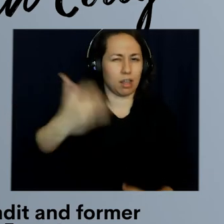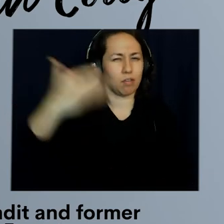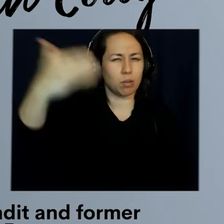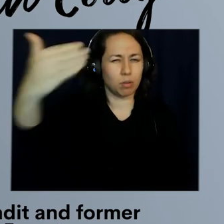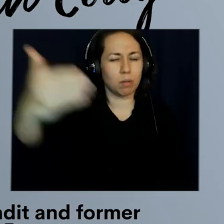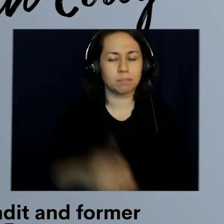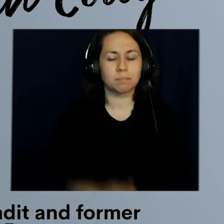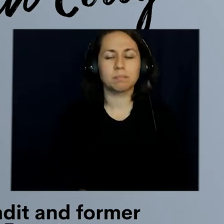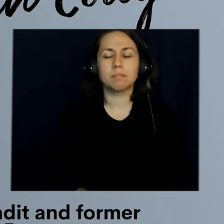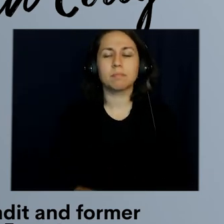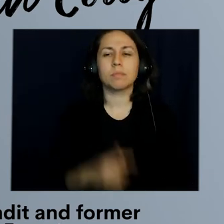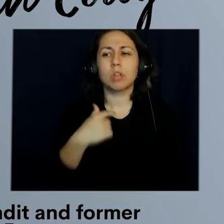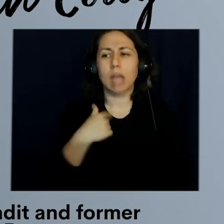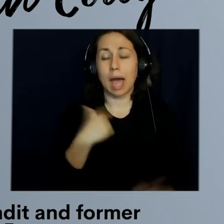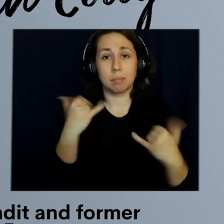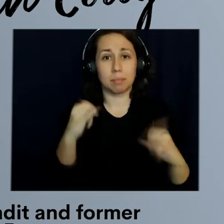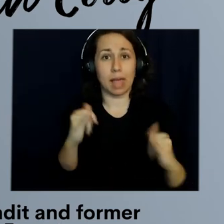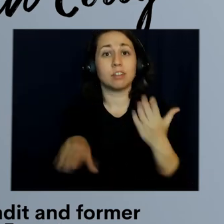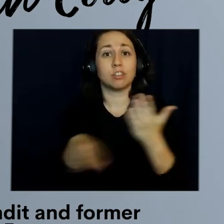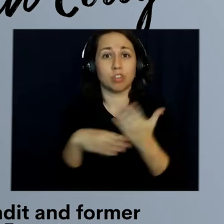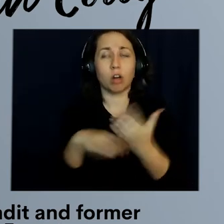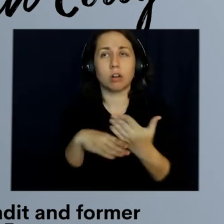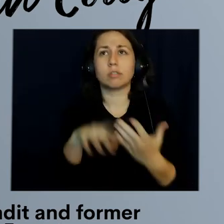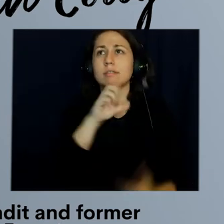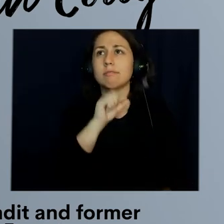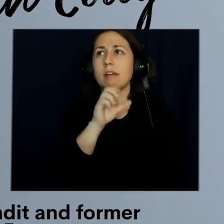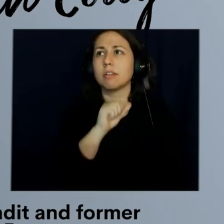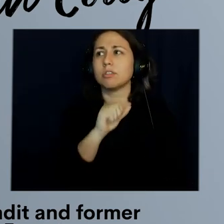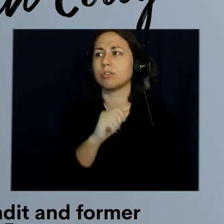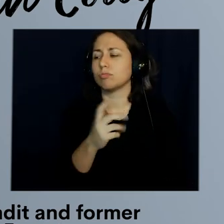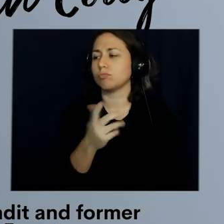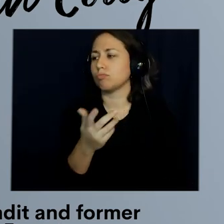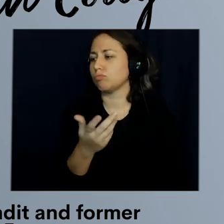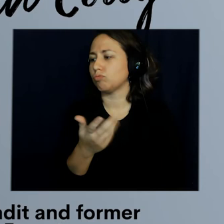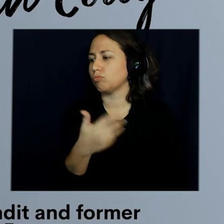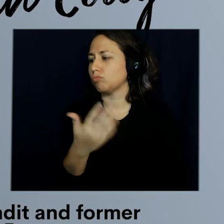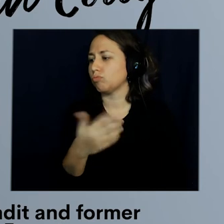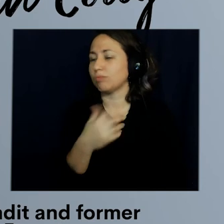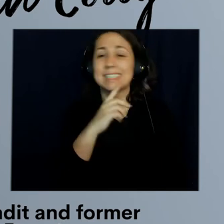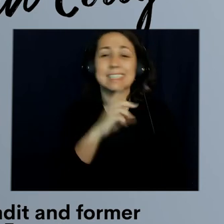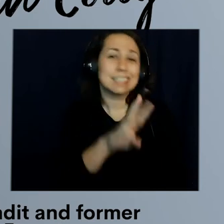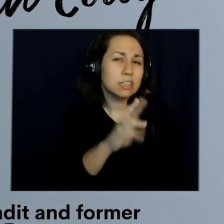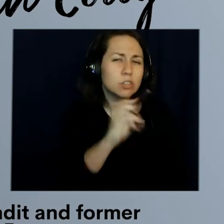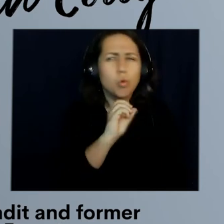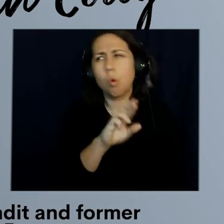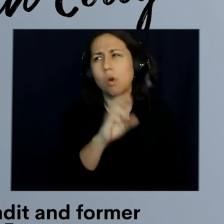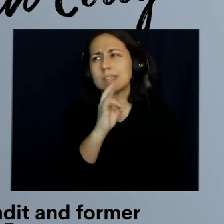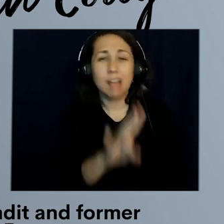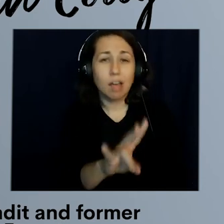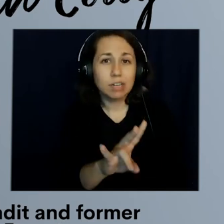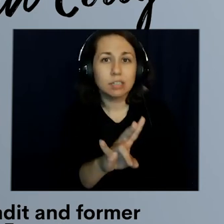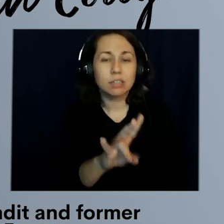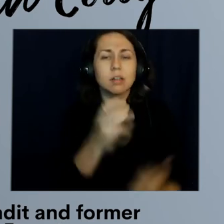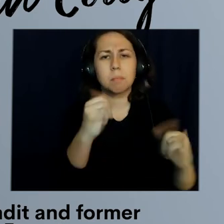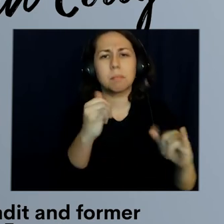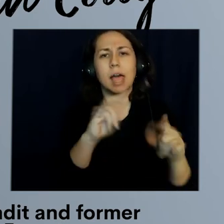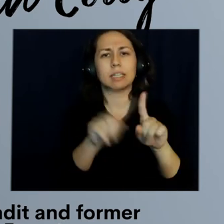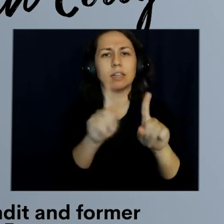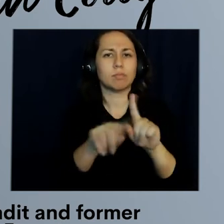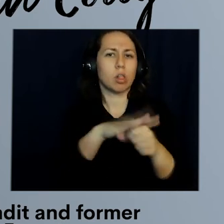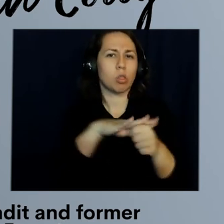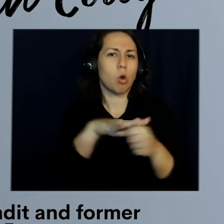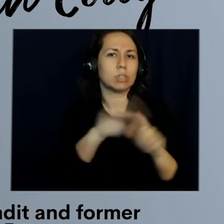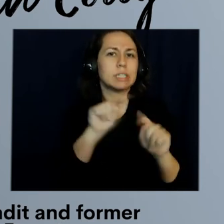Ganaron 2 campeonatos, 2 ligas. Yo jugué fútbol desde los